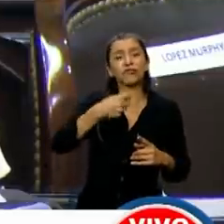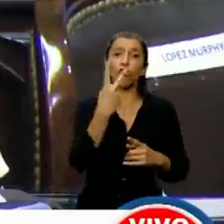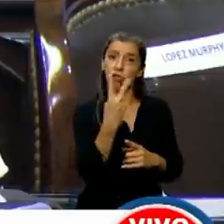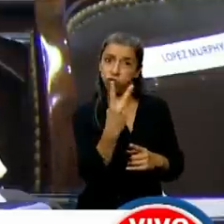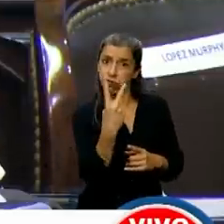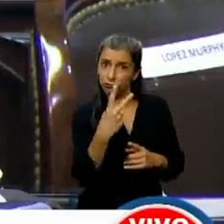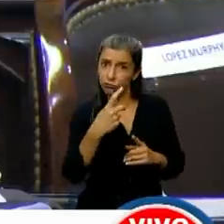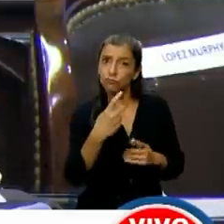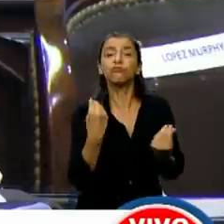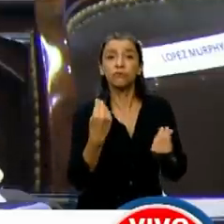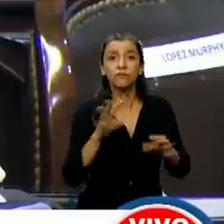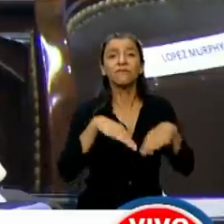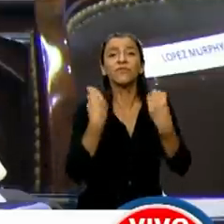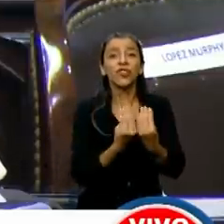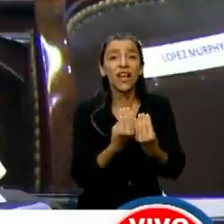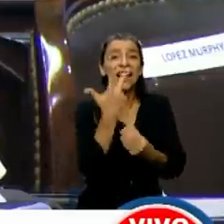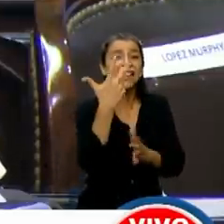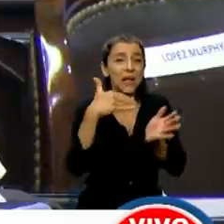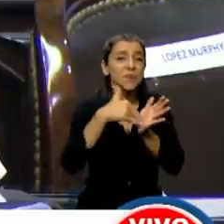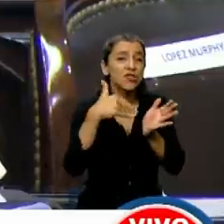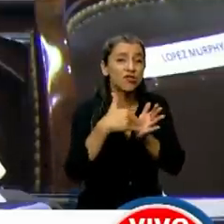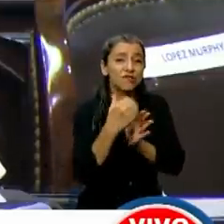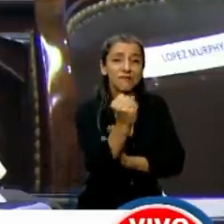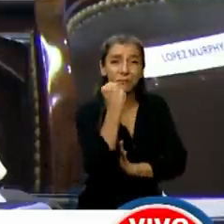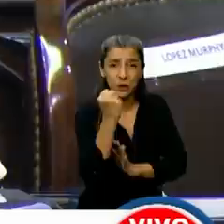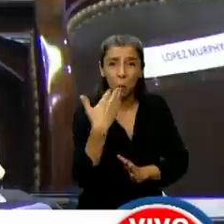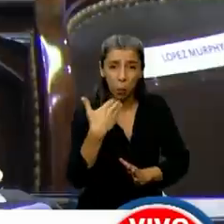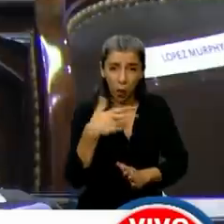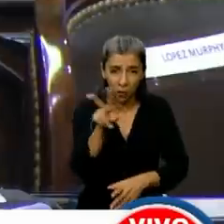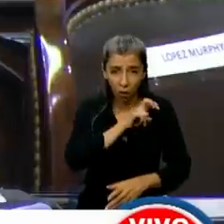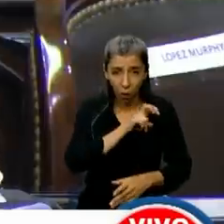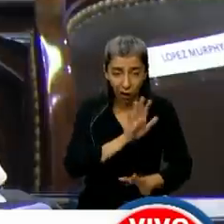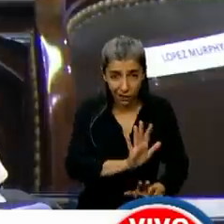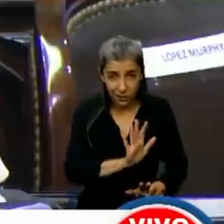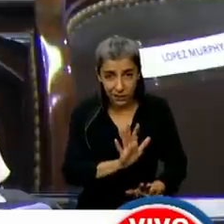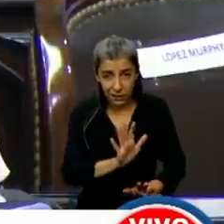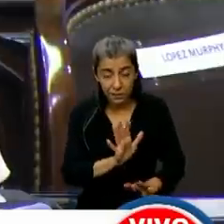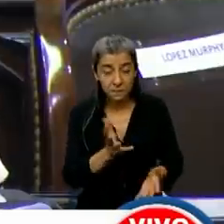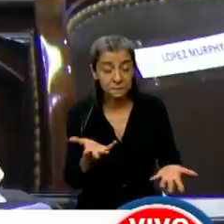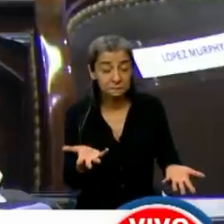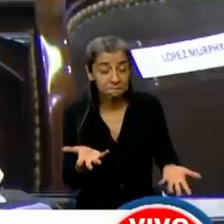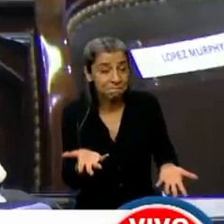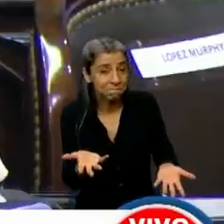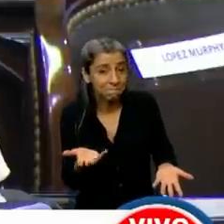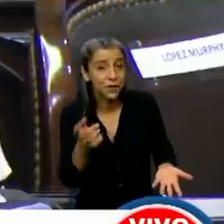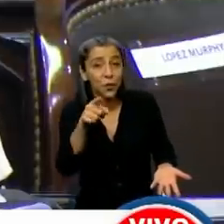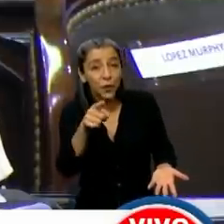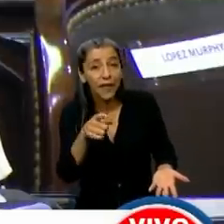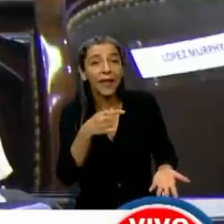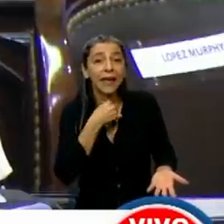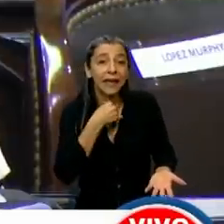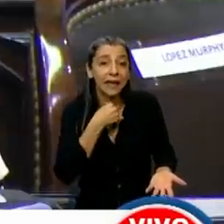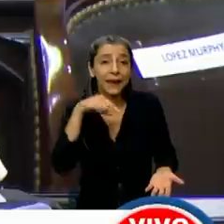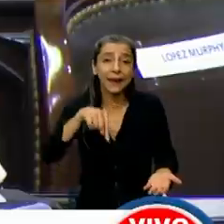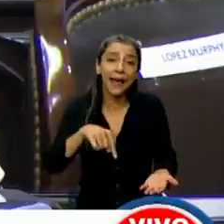de tres millones de pesos a quien quieren engañar con un bono de 8 mil pesos